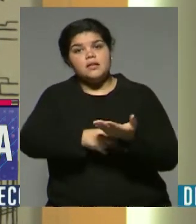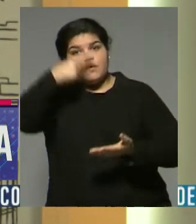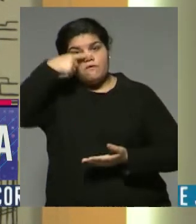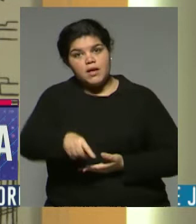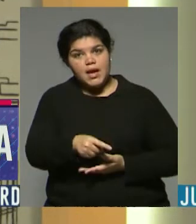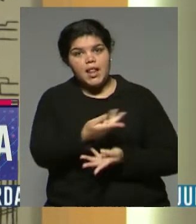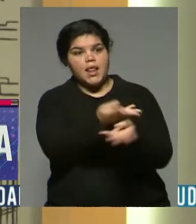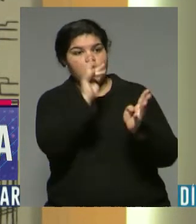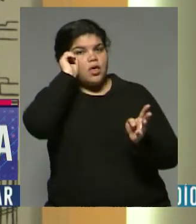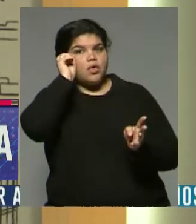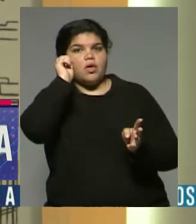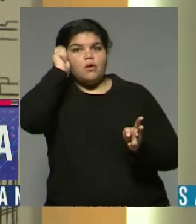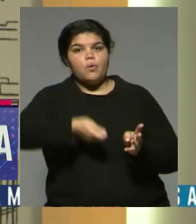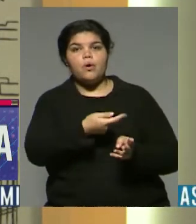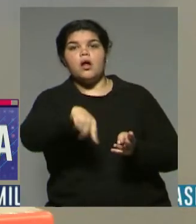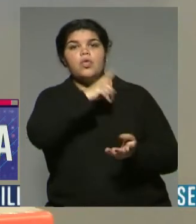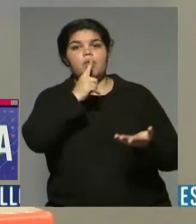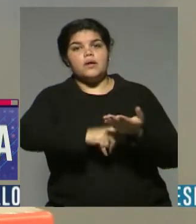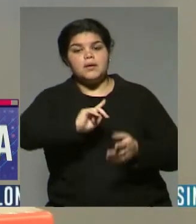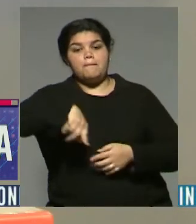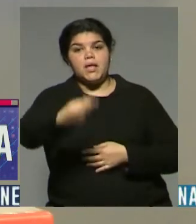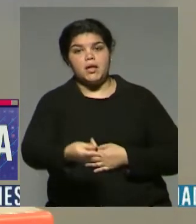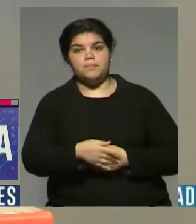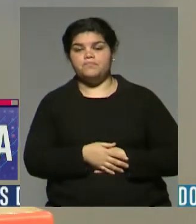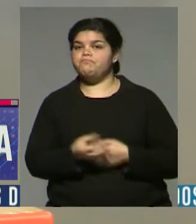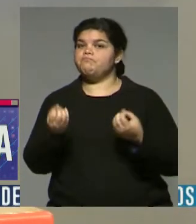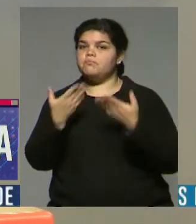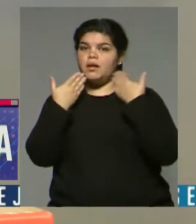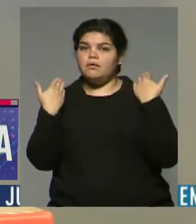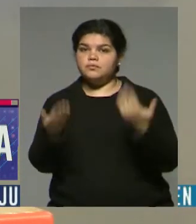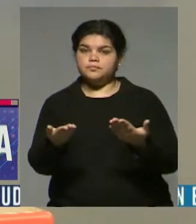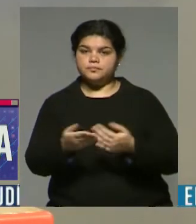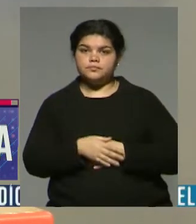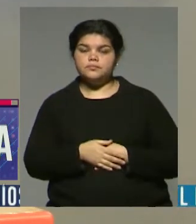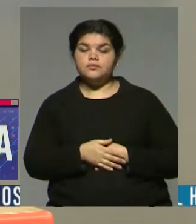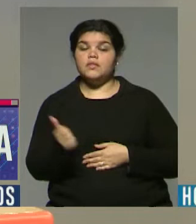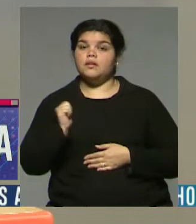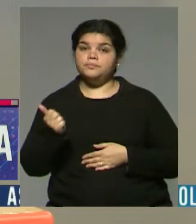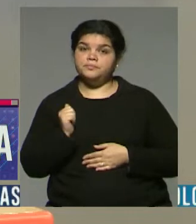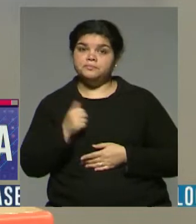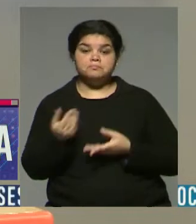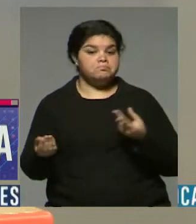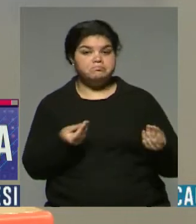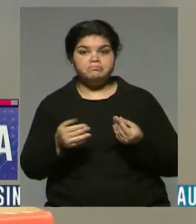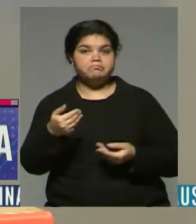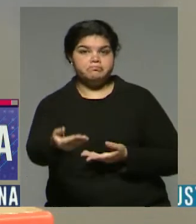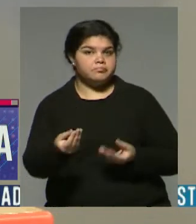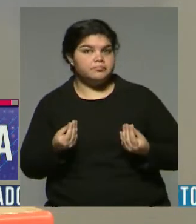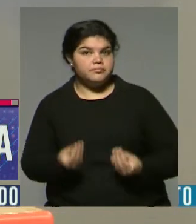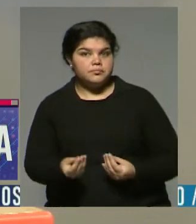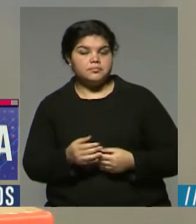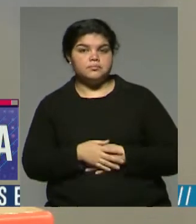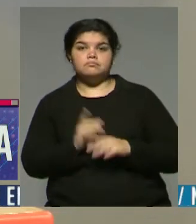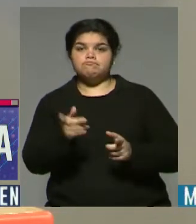el juicio por jurado el día de mañana. Bueno, muchísimas gracias, Marcelo. Estaremos esperando, ¿no?, a ver qué sucede en las próximas horas. Como